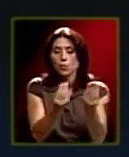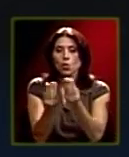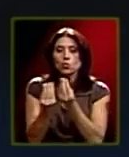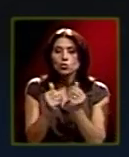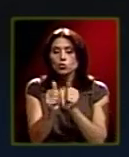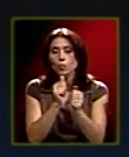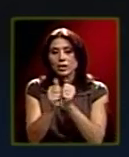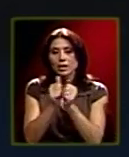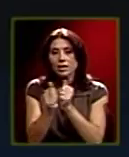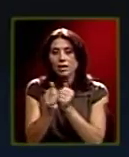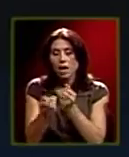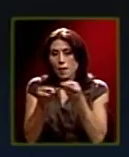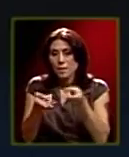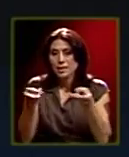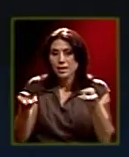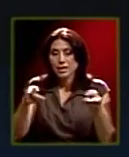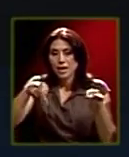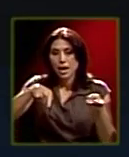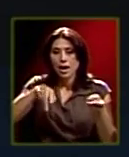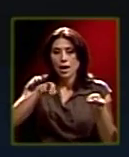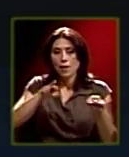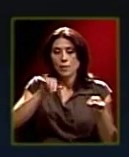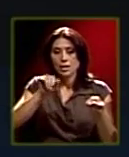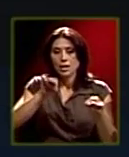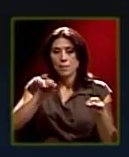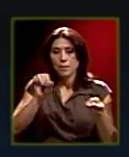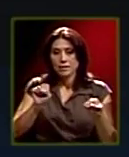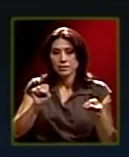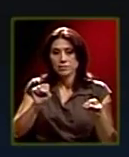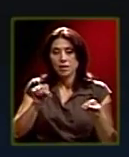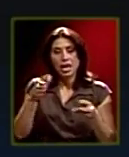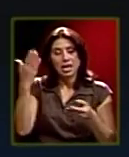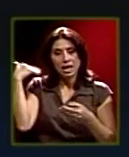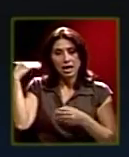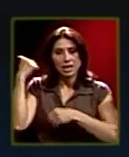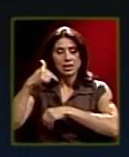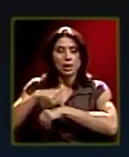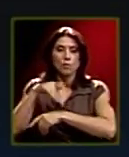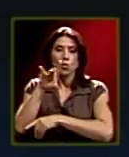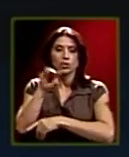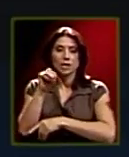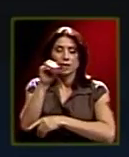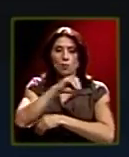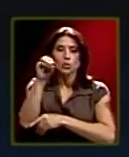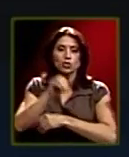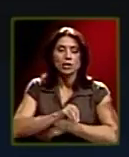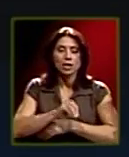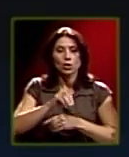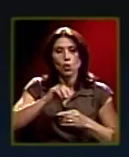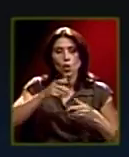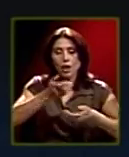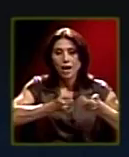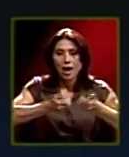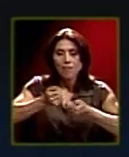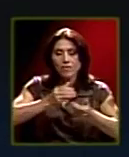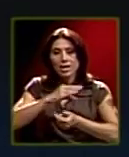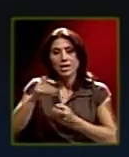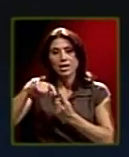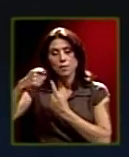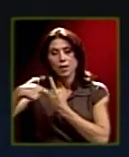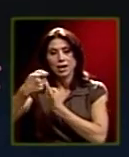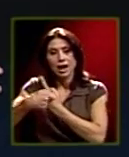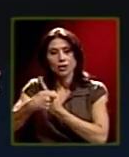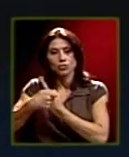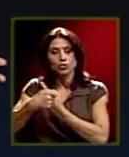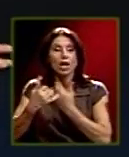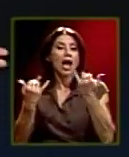un concepto mercantilista, y en ese momento 80% eran café y banano nuestras exportaciones, a todo un proceso que nos ha